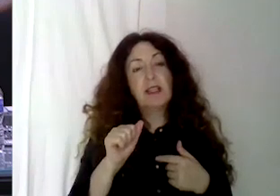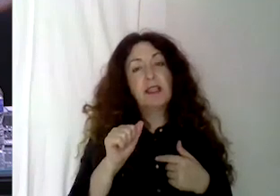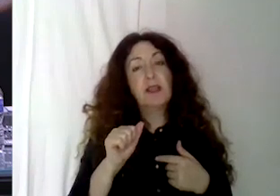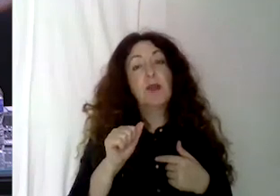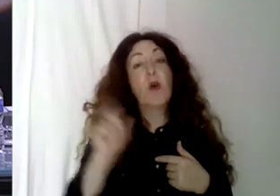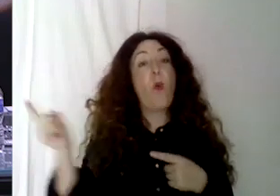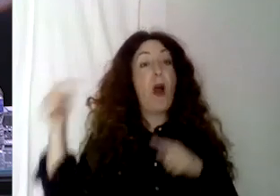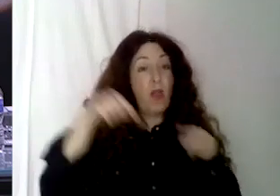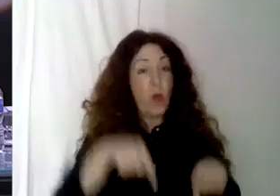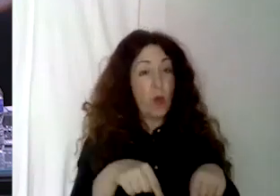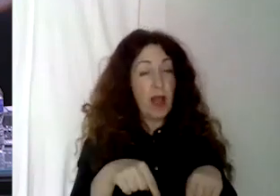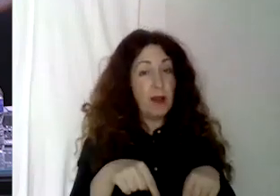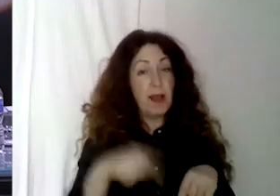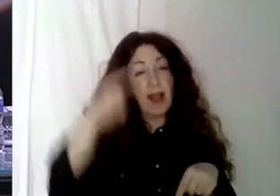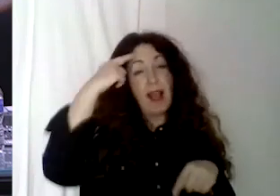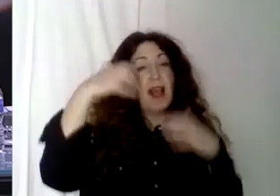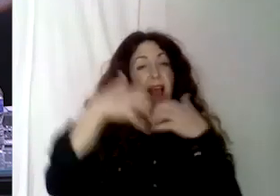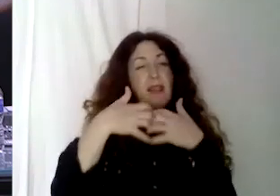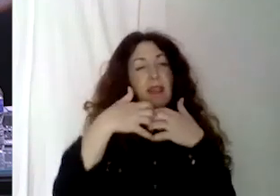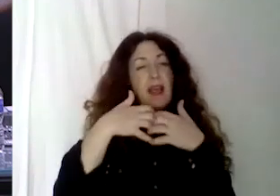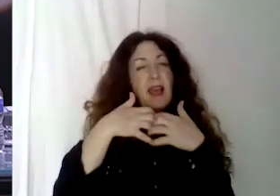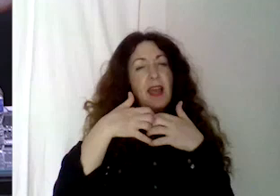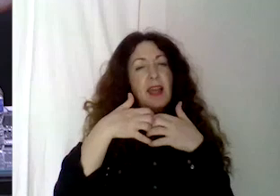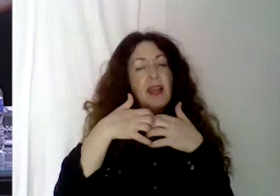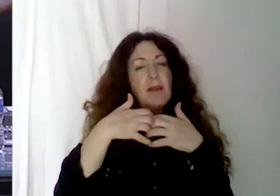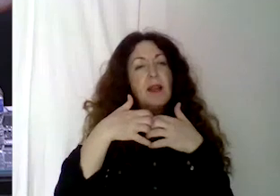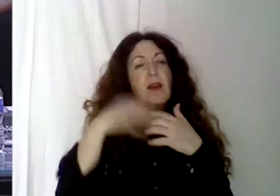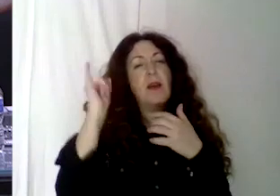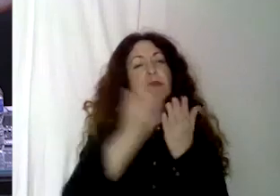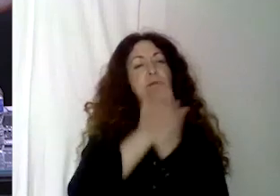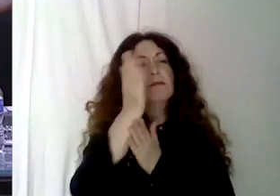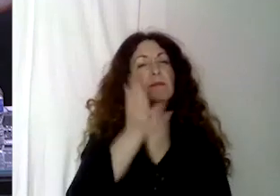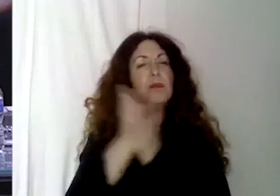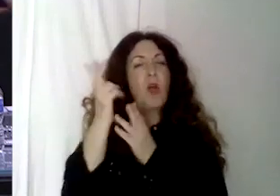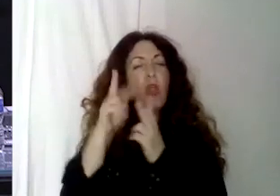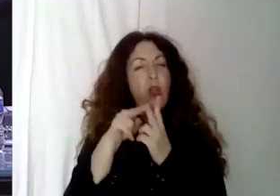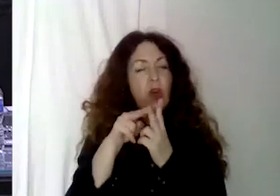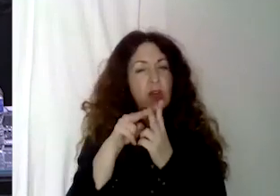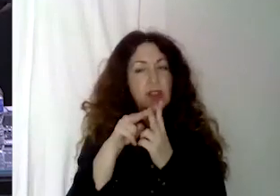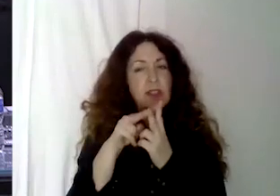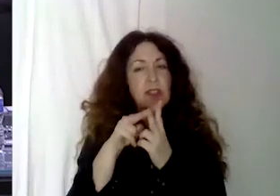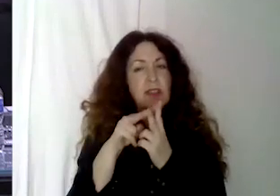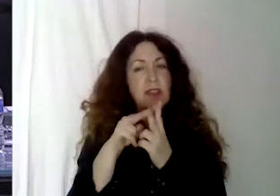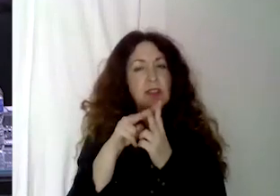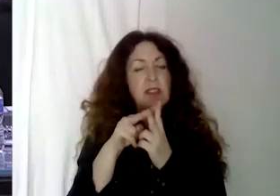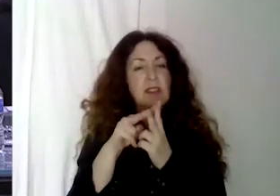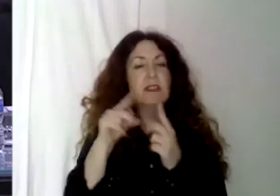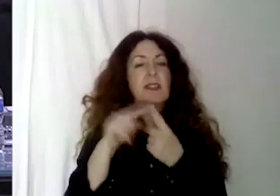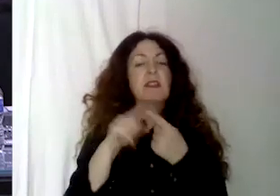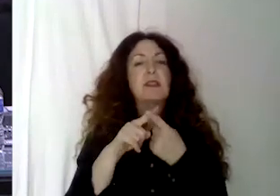vuelve, el cerebro le bulle en los dos campos. Las notas se llenan de colores.